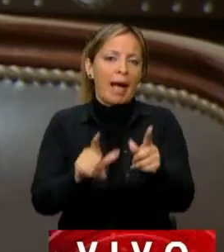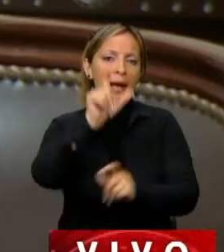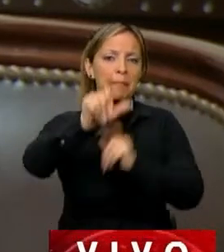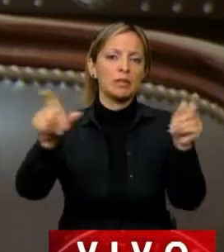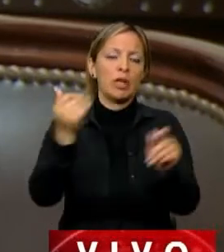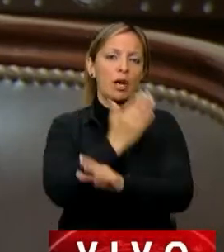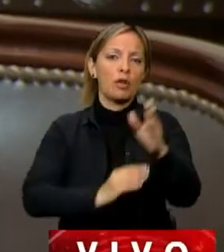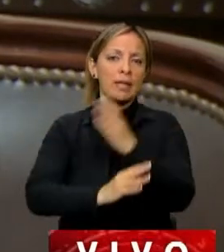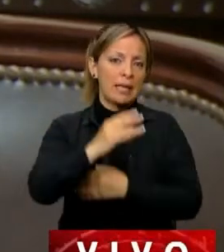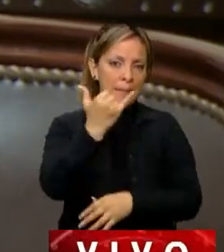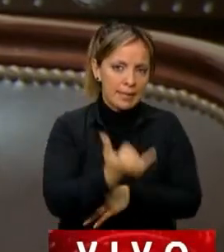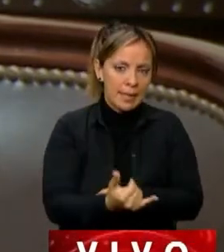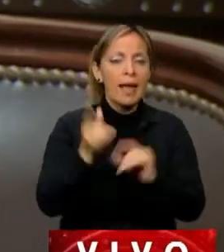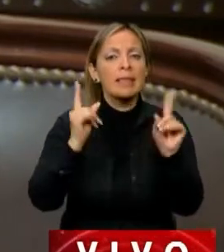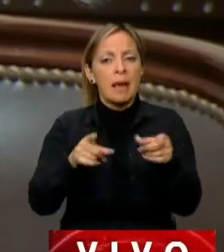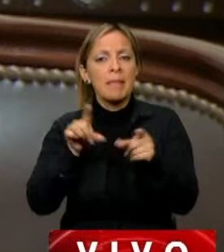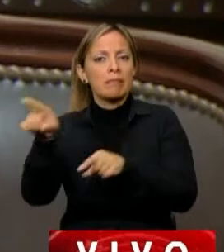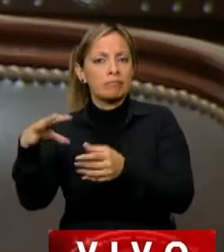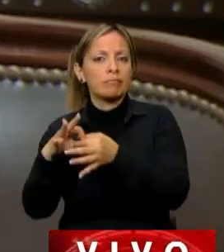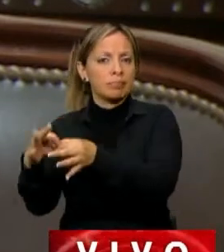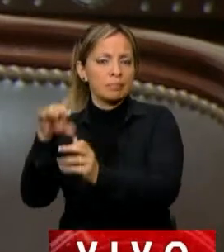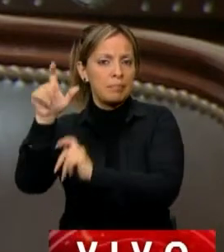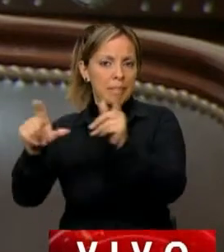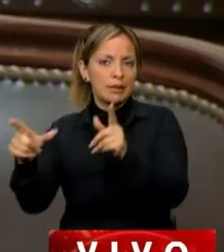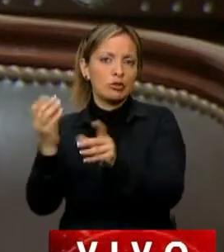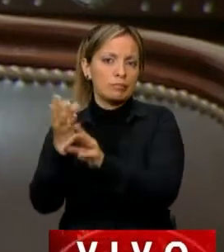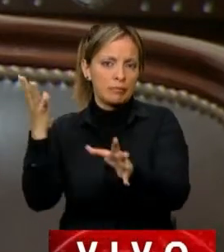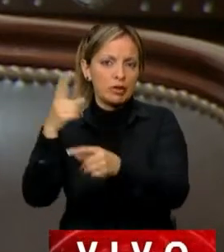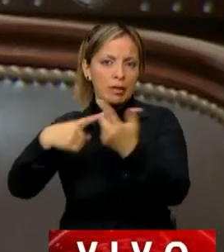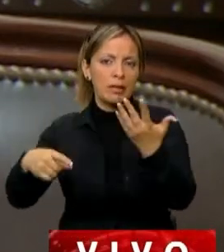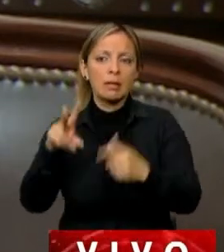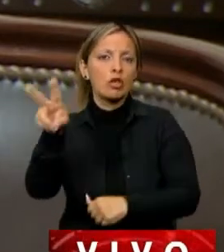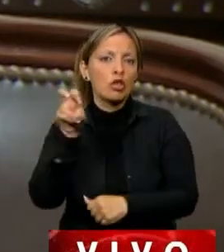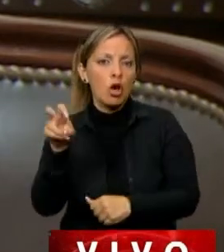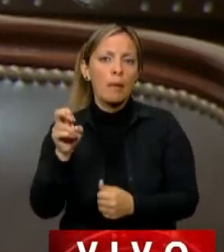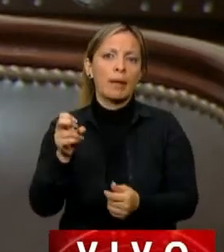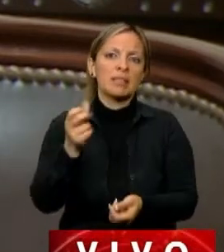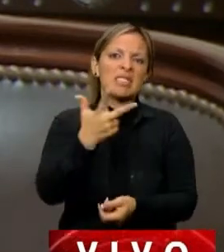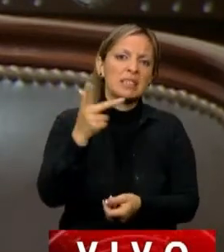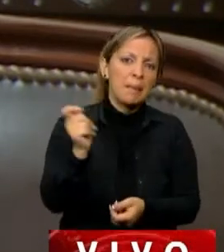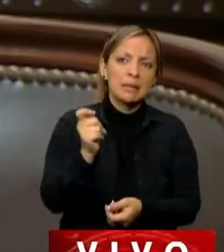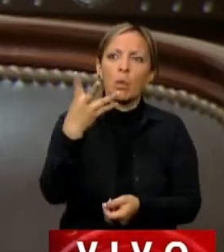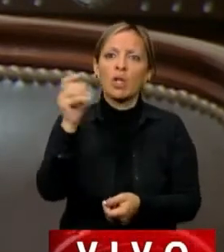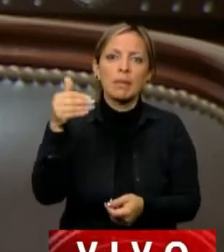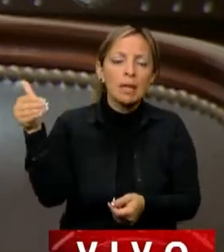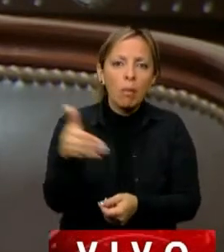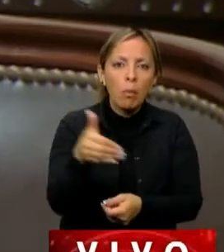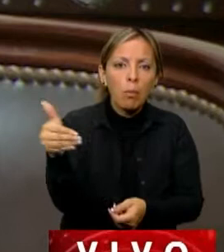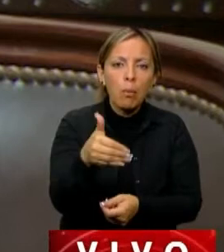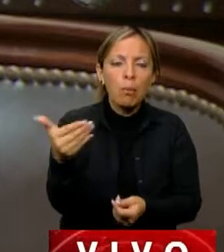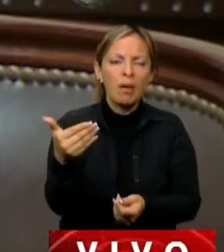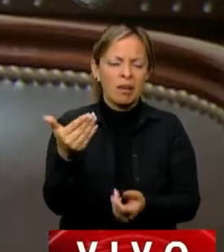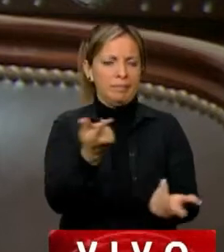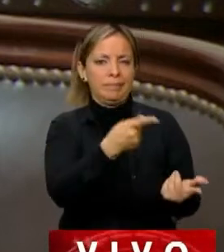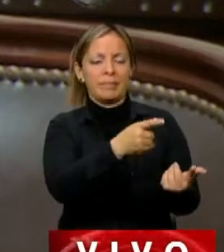discapacidad y a los prestadores que, cobrando cada 3, 4, 5 meses con el alta